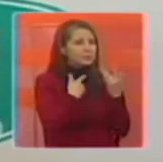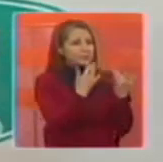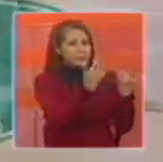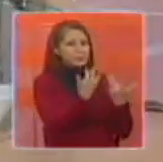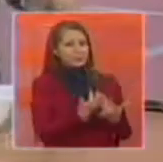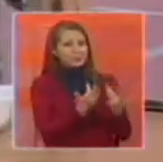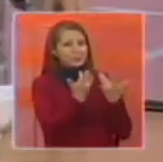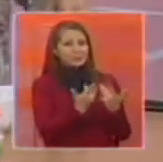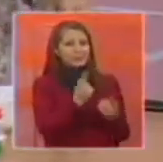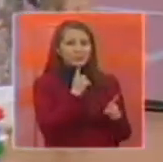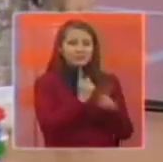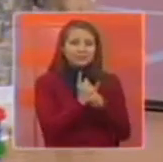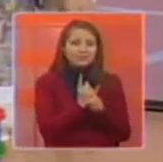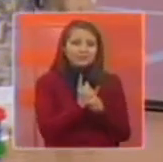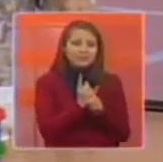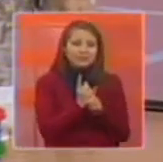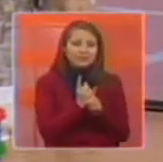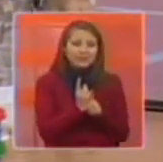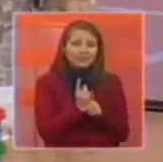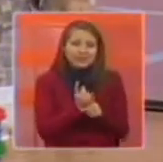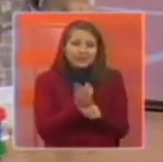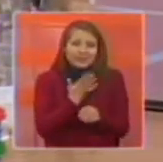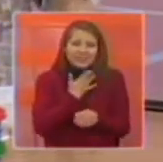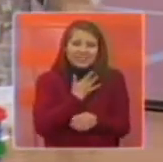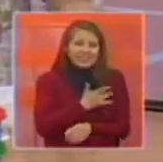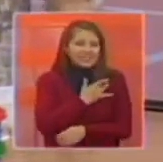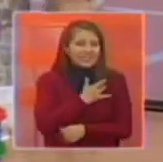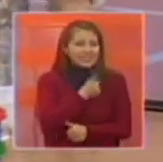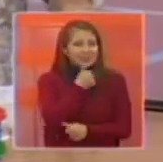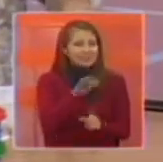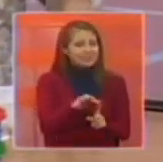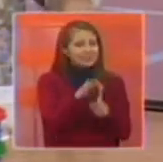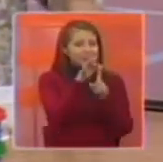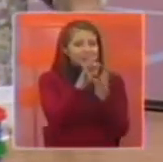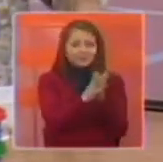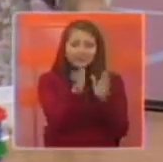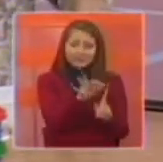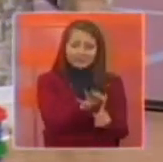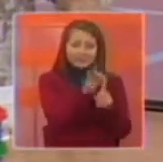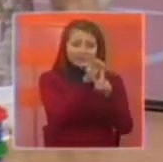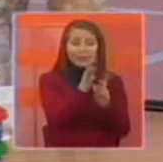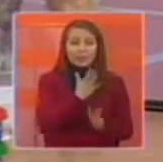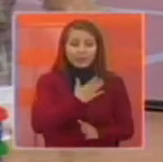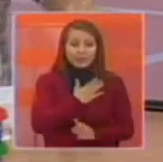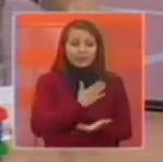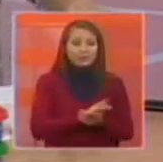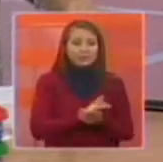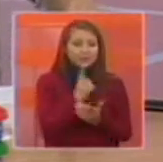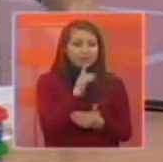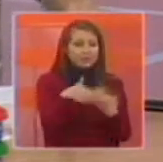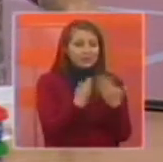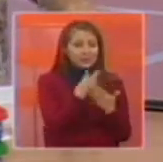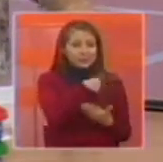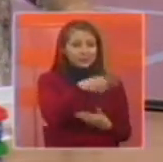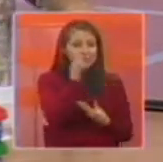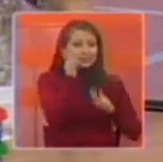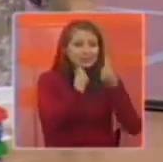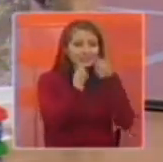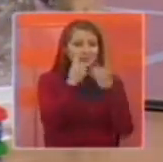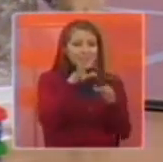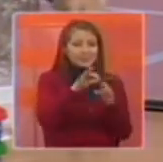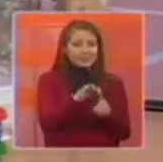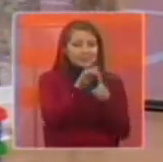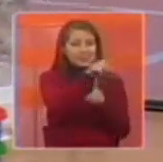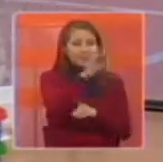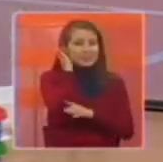¿no? Y para mí eso es una cosa realmente especial. Muy, muy especial para mí. El cariño de todos ustedes, especialmente de Cuenca,